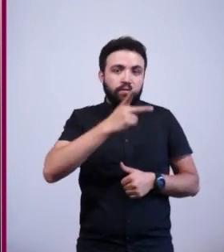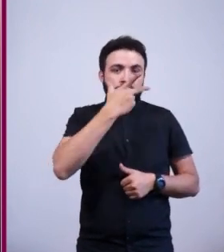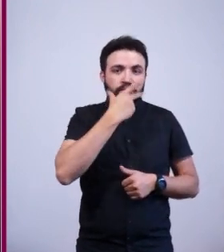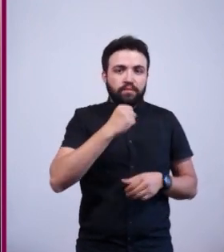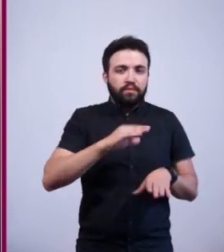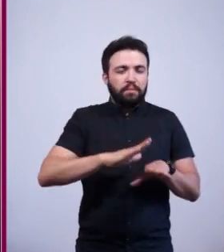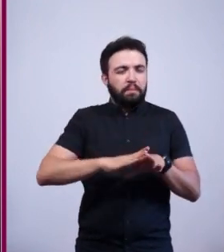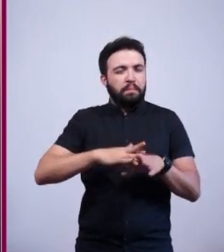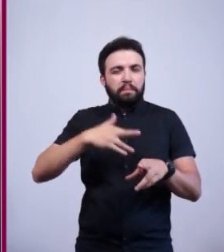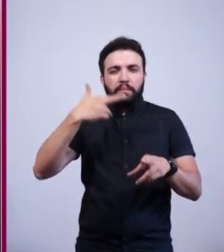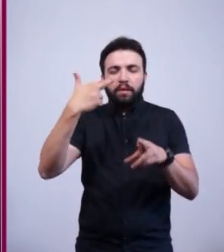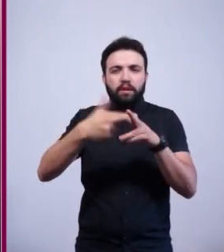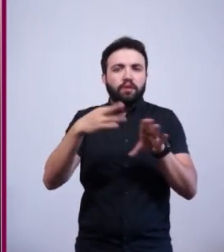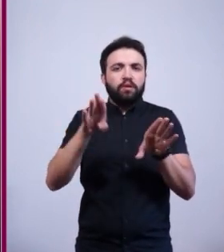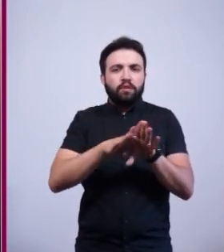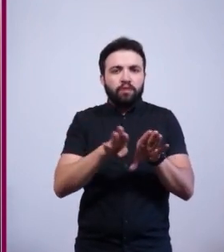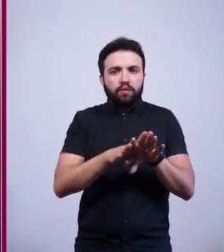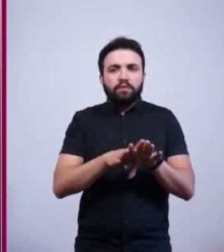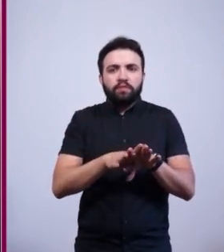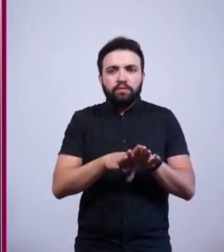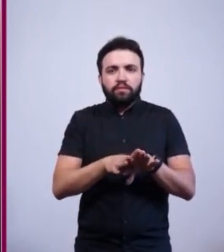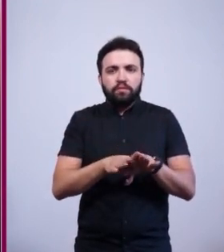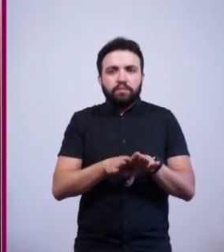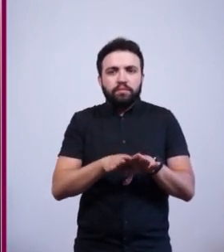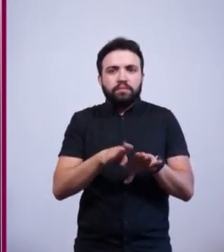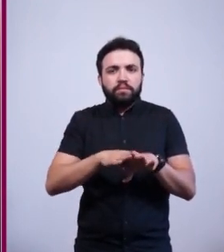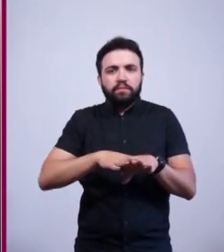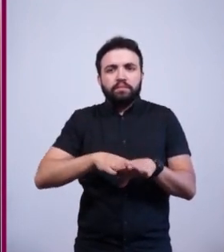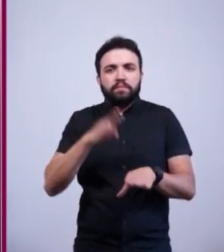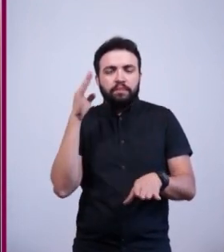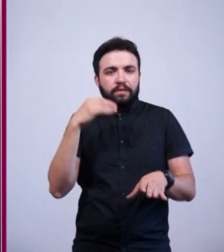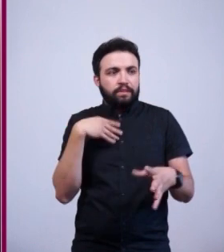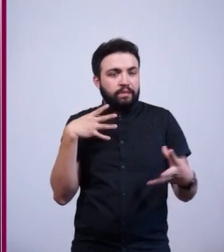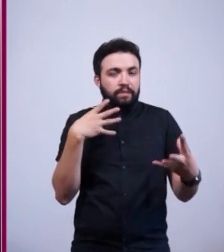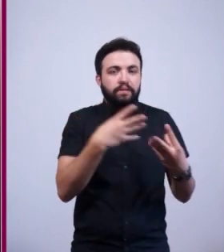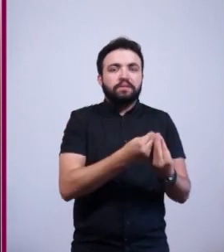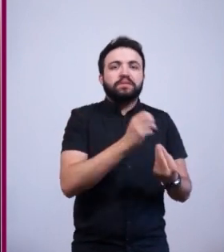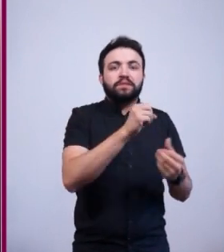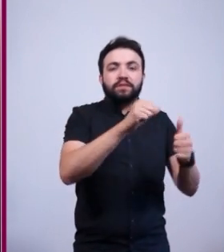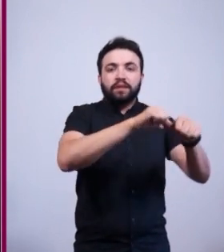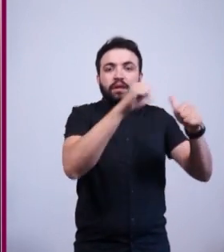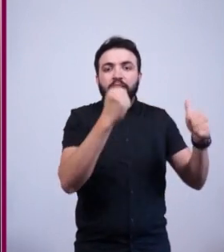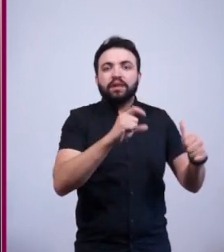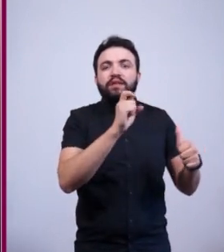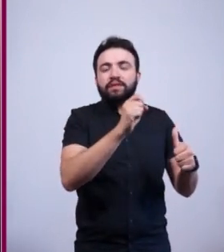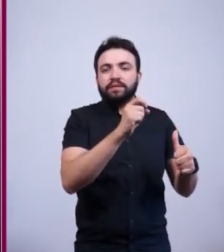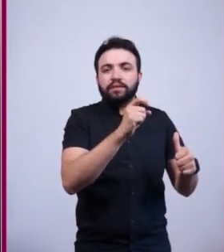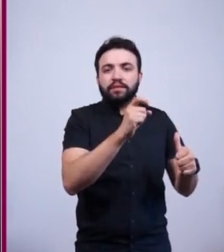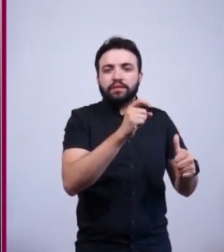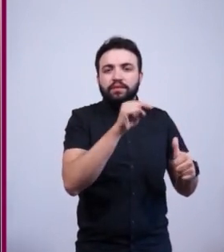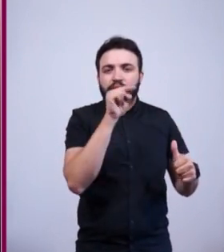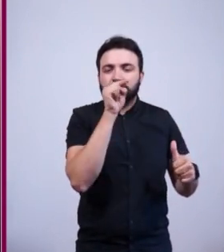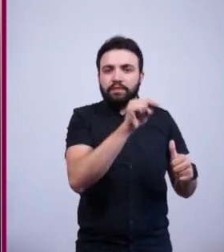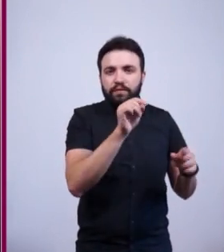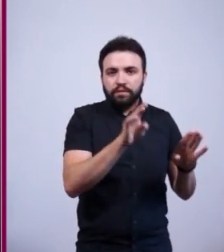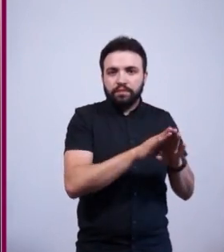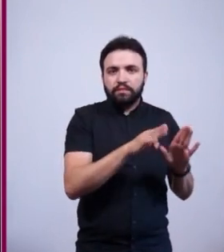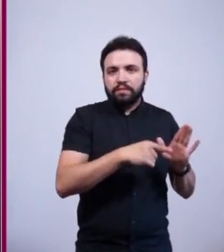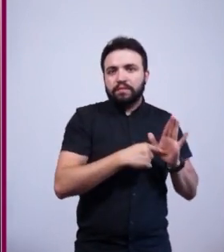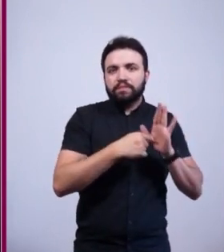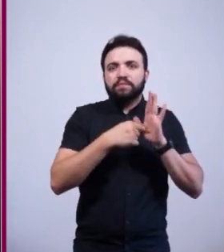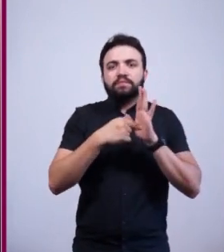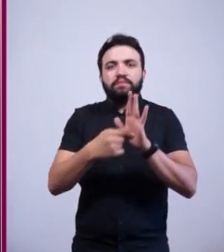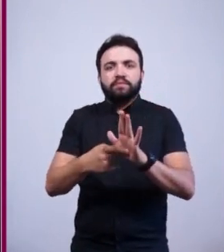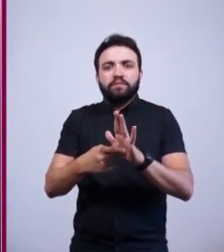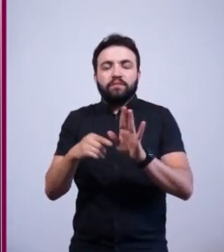que más resuenan conmigo y con los que más me identifico son artistas que toman posturas acerca de